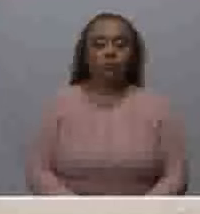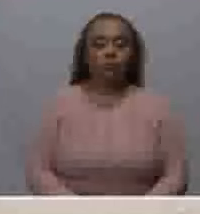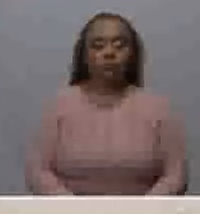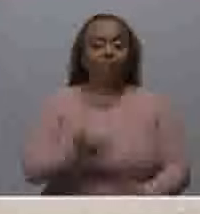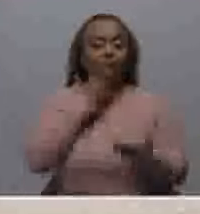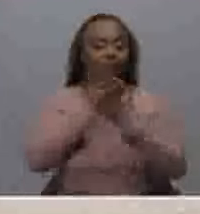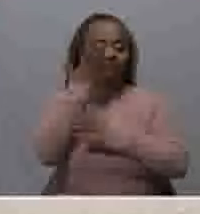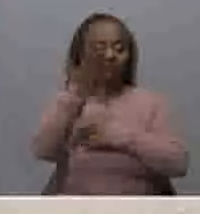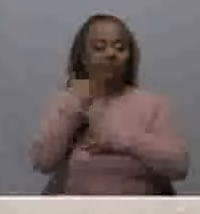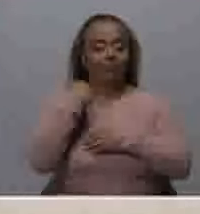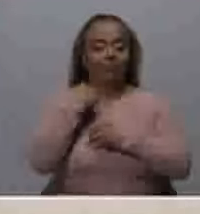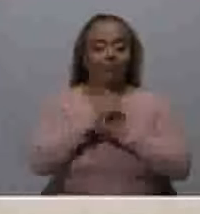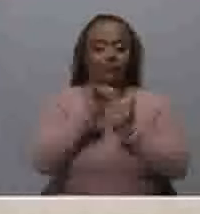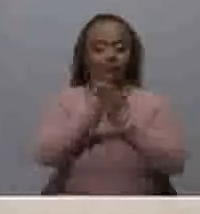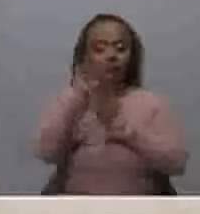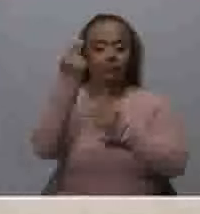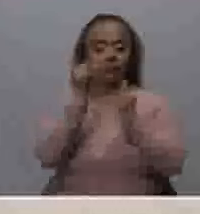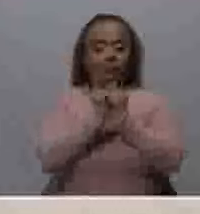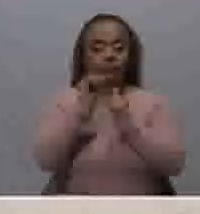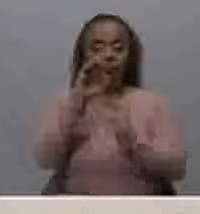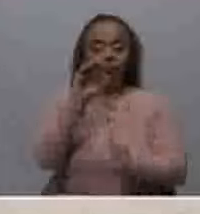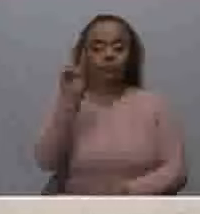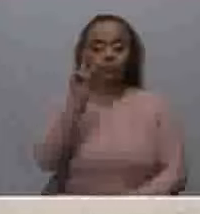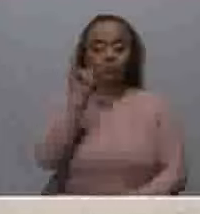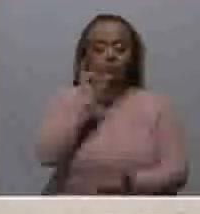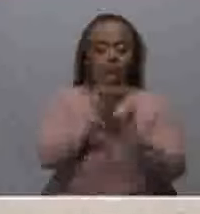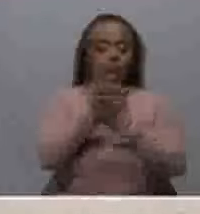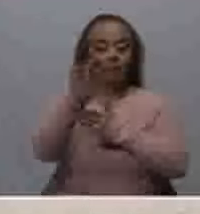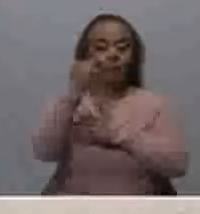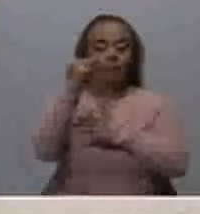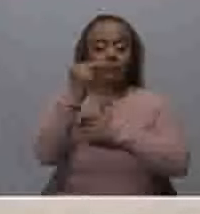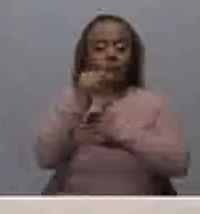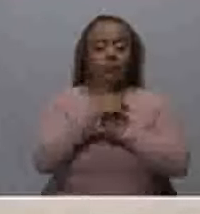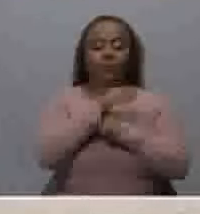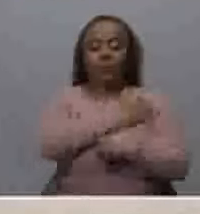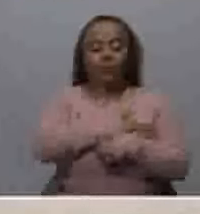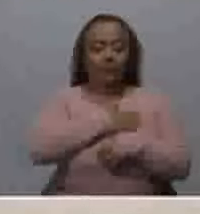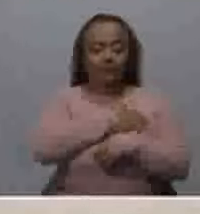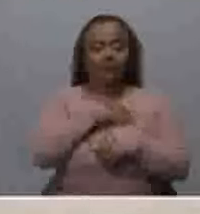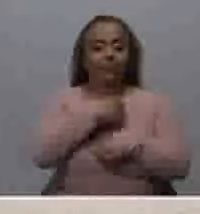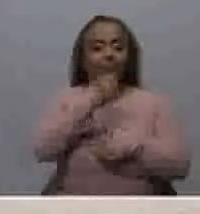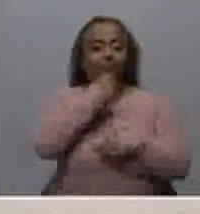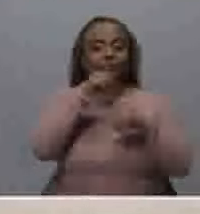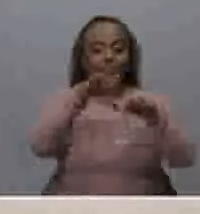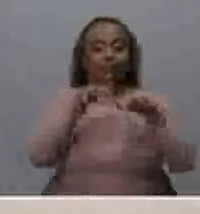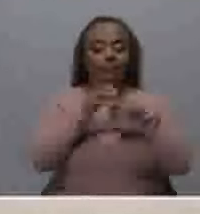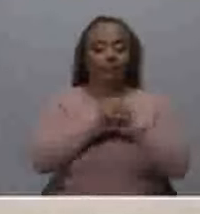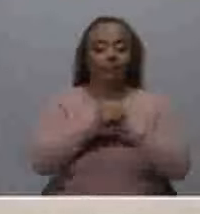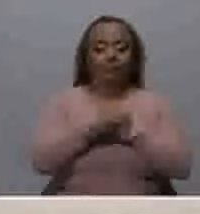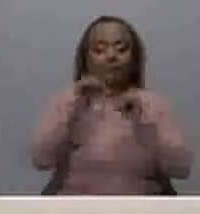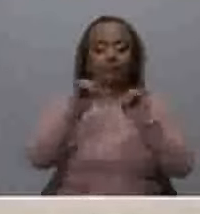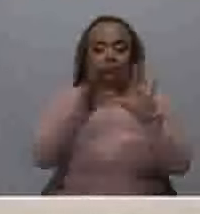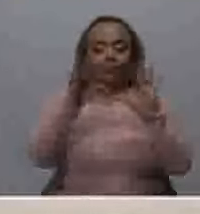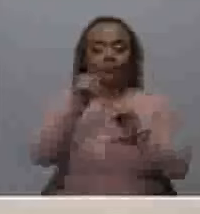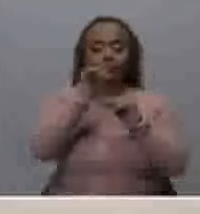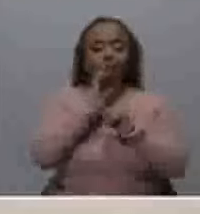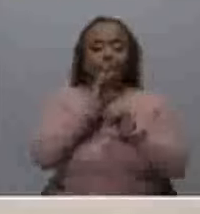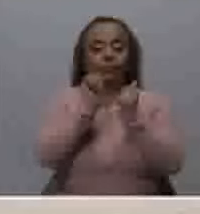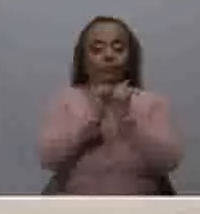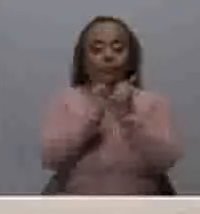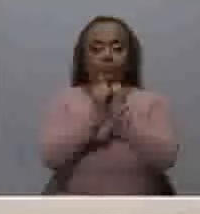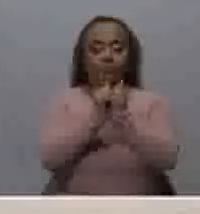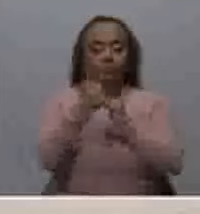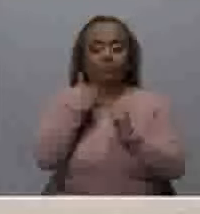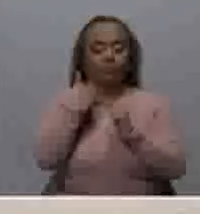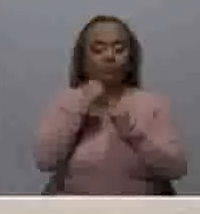Bueno, ahí teníamos esta nota con don Claudio Vivas en esta conferencia de prensa muy temprano en la mañana, hablando precisamente de esa competitividad que va a tener